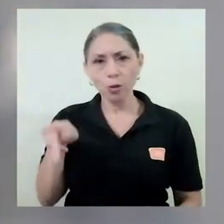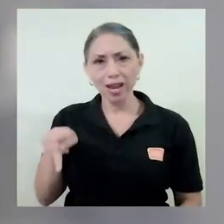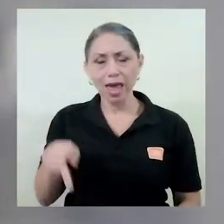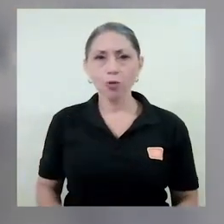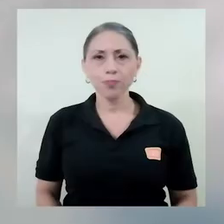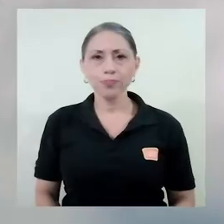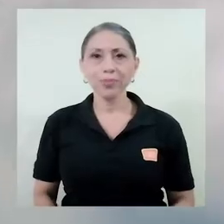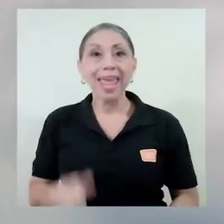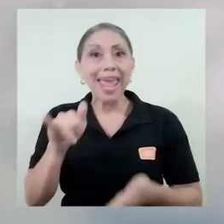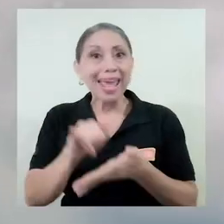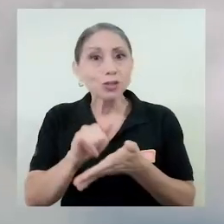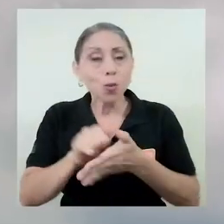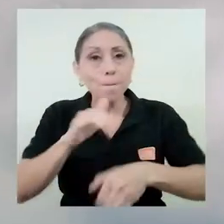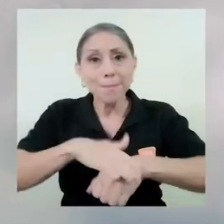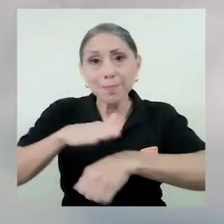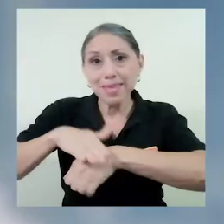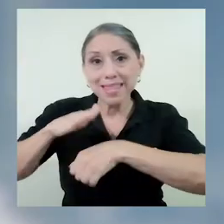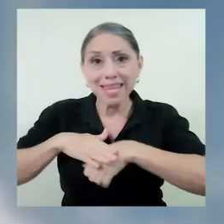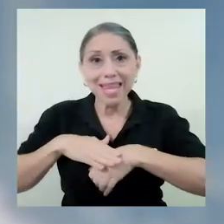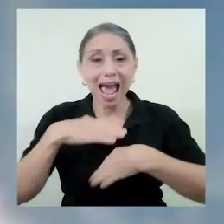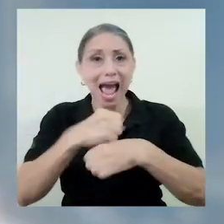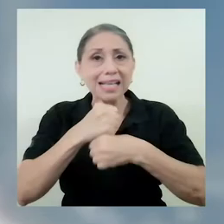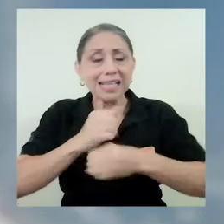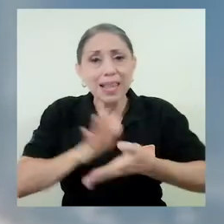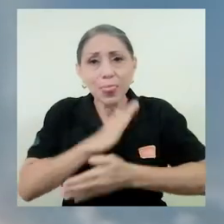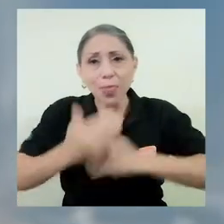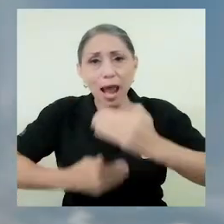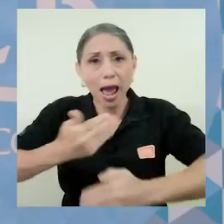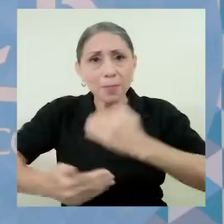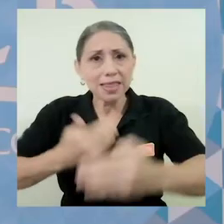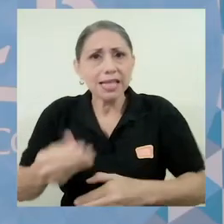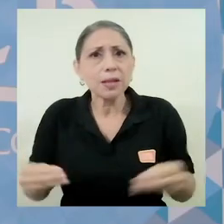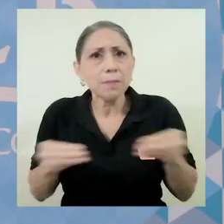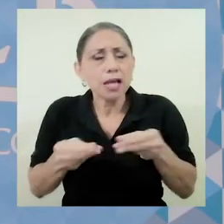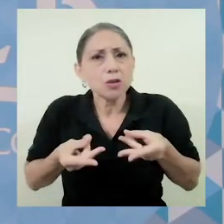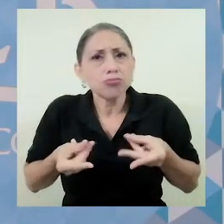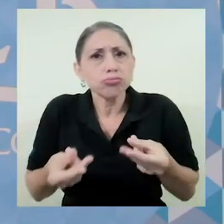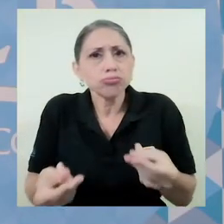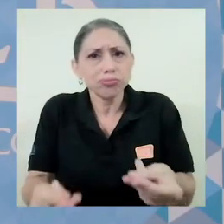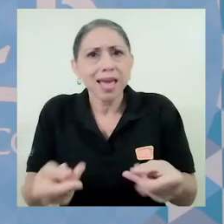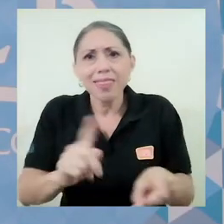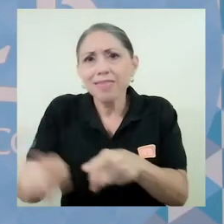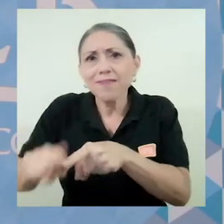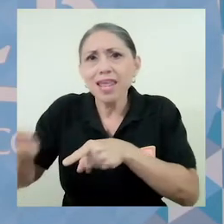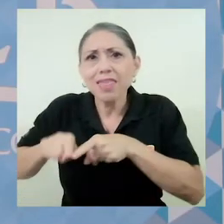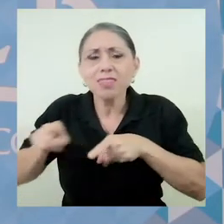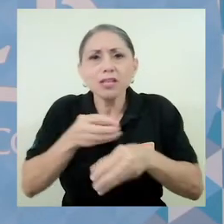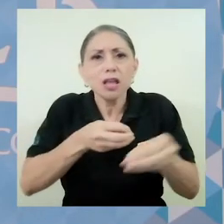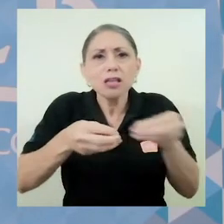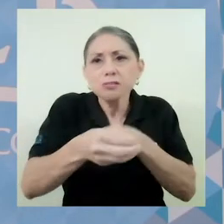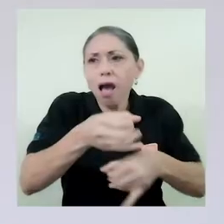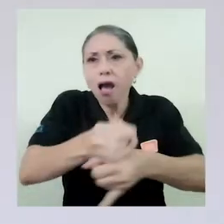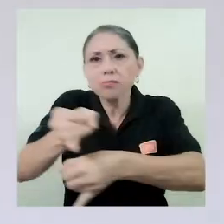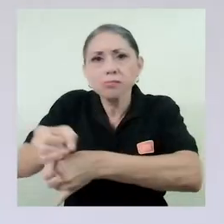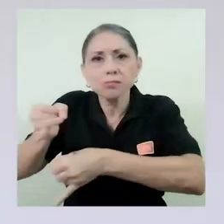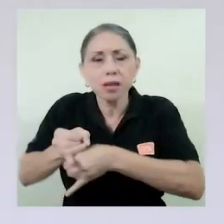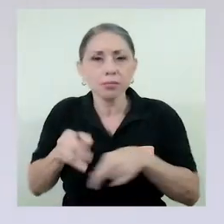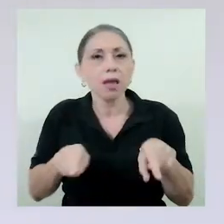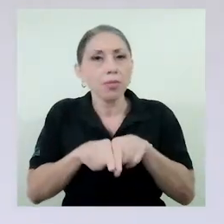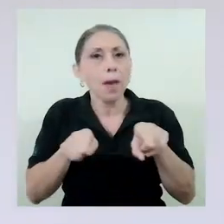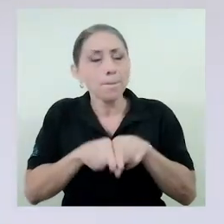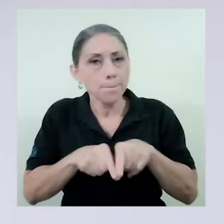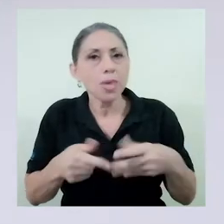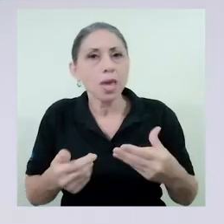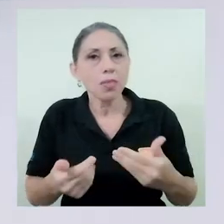Picado? Esto nos permitiría realizar los trámites de manera más expedita en diferentes instancias, así